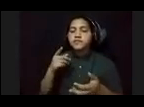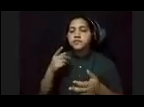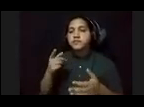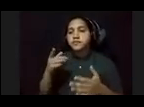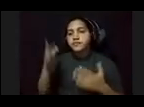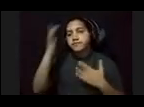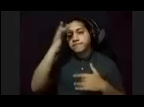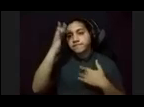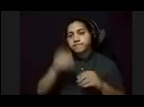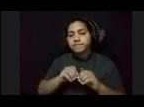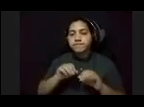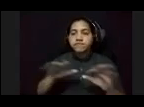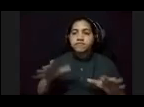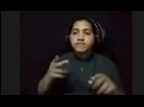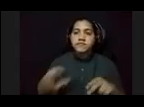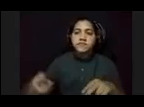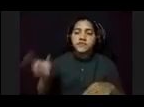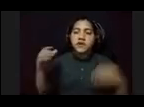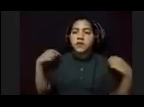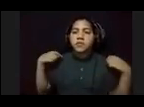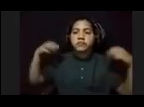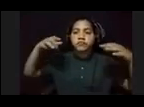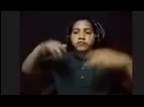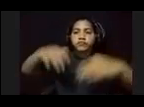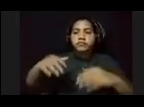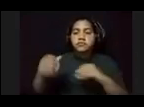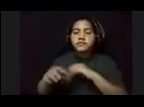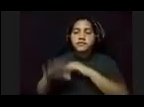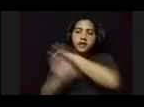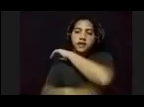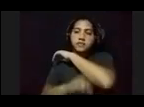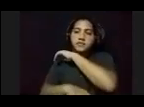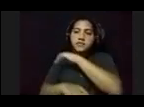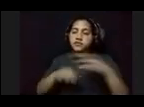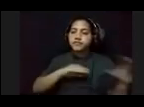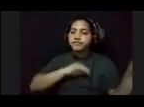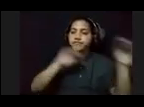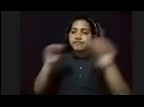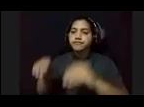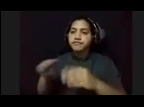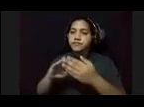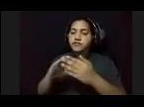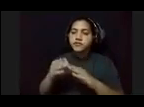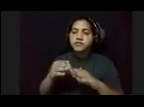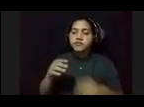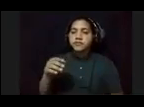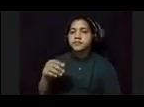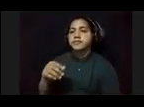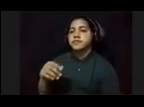de la ciudad. La llegada de humildes campesinos al recinto urbano han sido las causas principales que